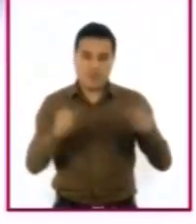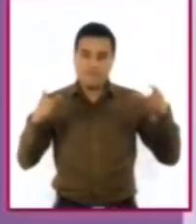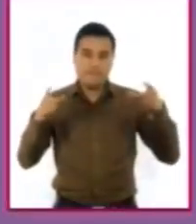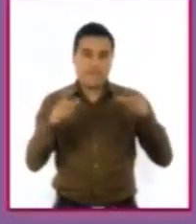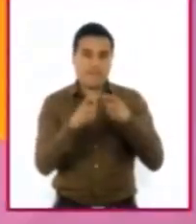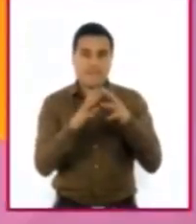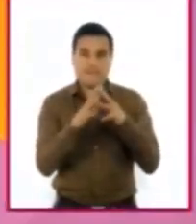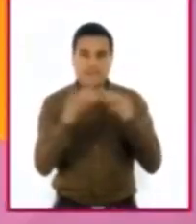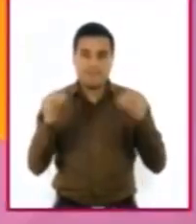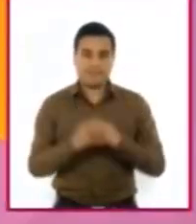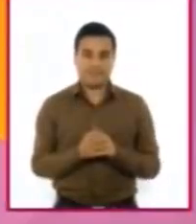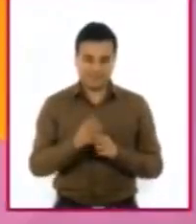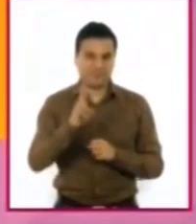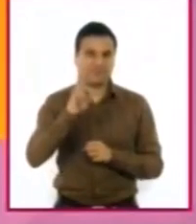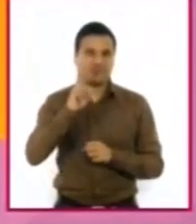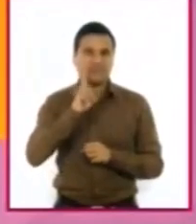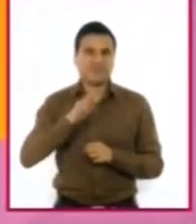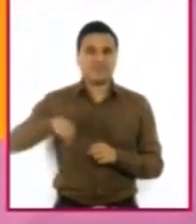aprendido.